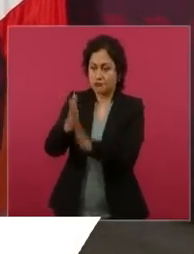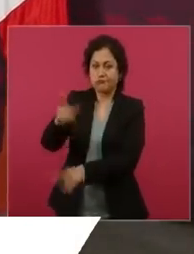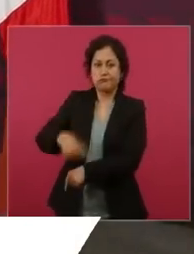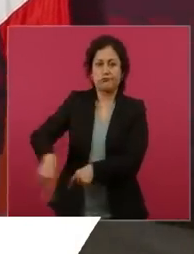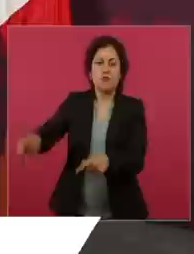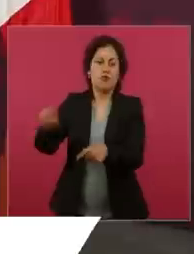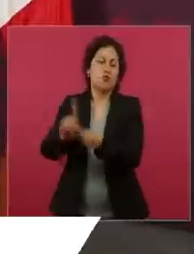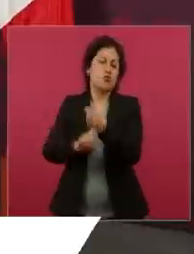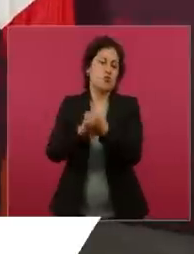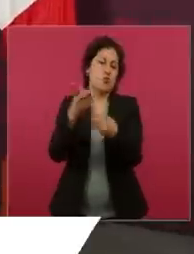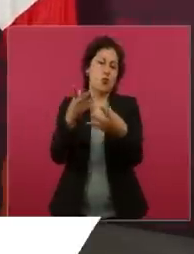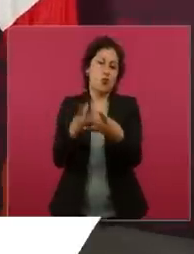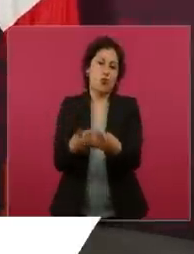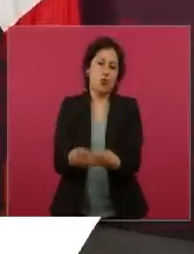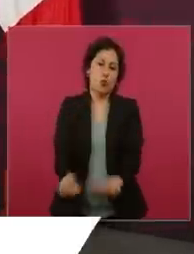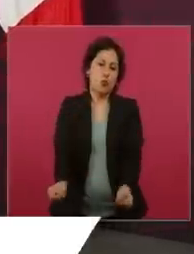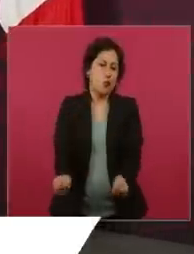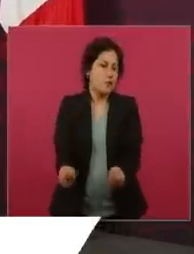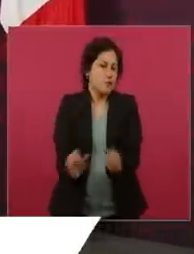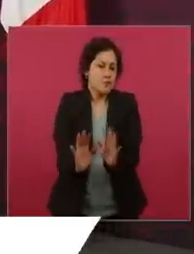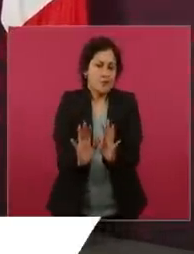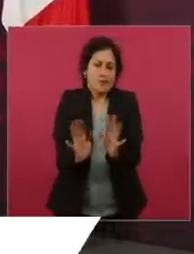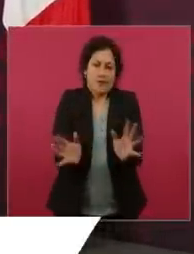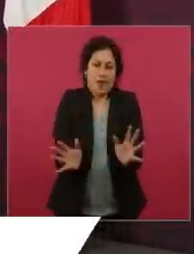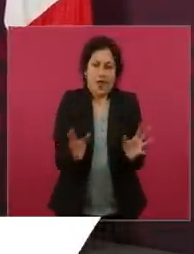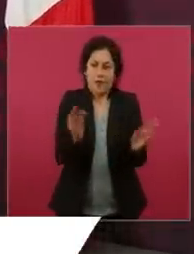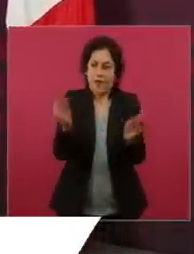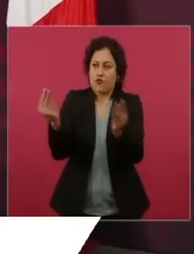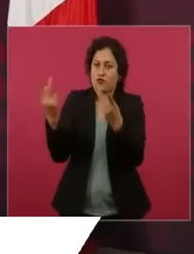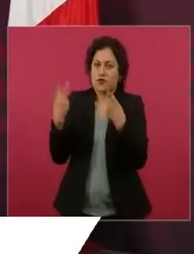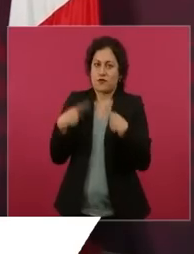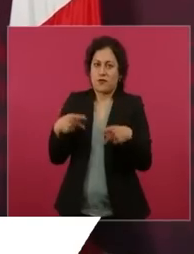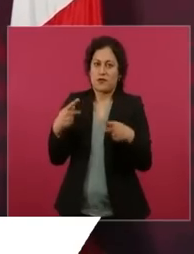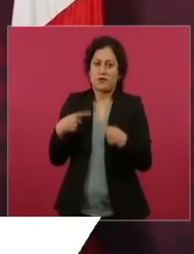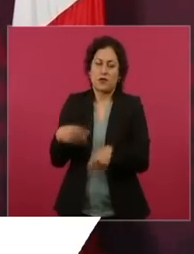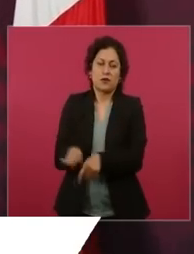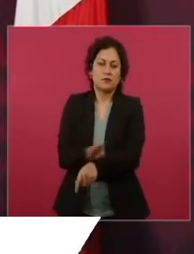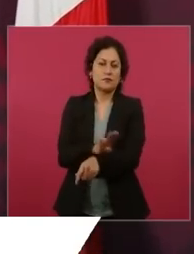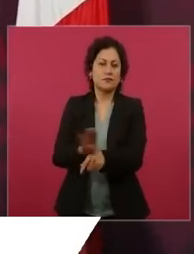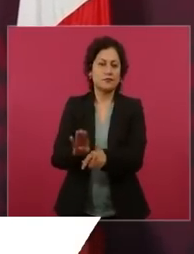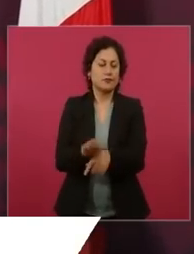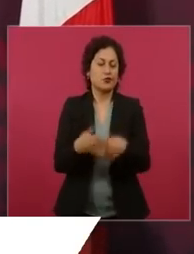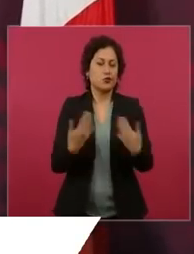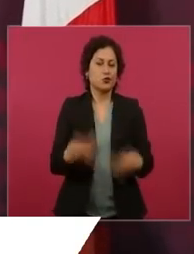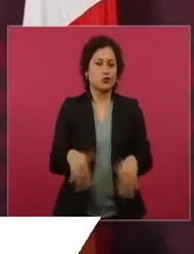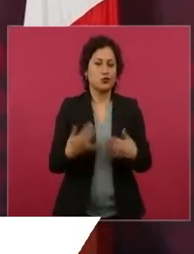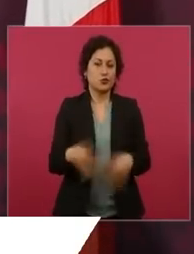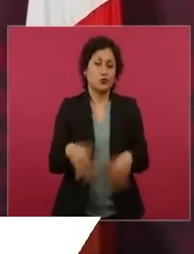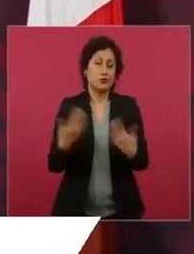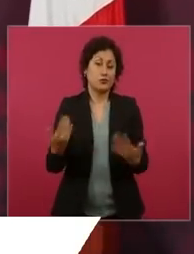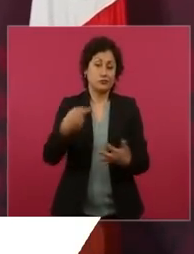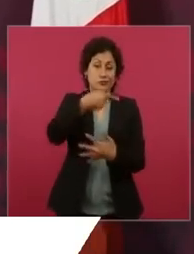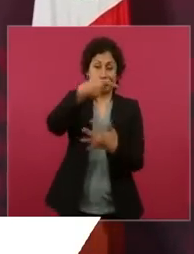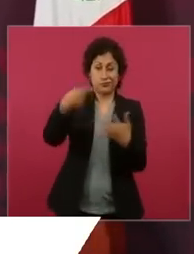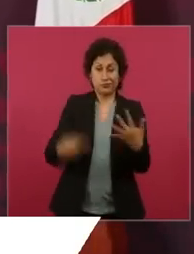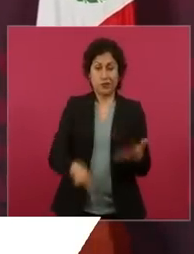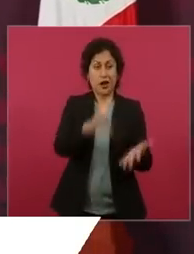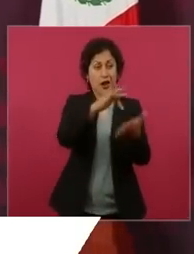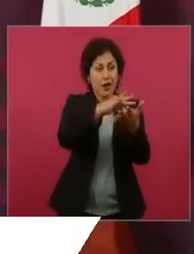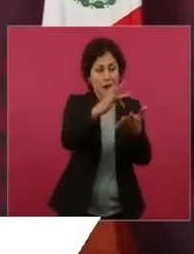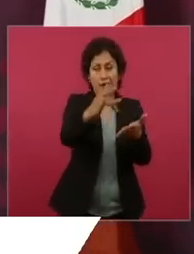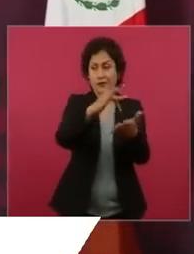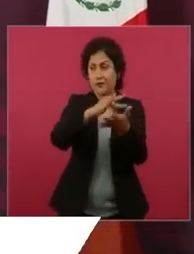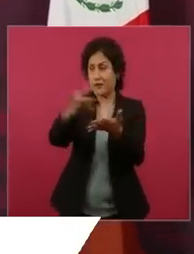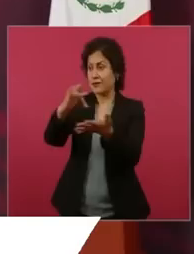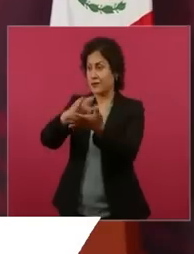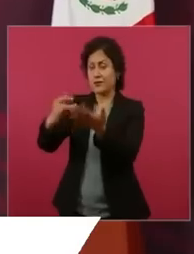momento cuando estaba en la lucha social y tenía a todos los medios cerrados Pues precisamente fue Ricardo rucho uno de los